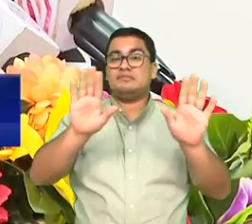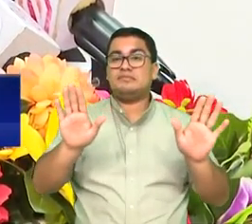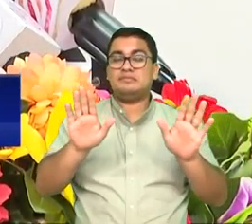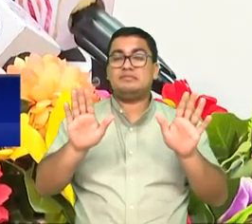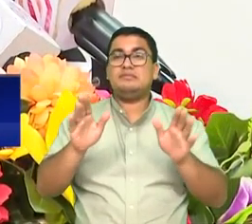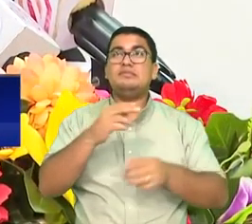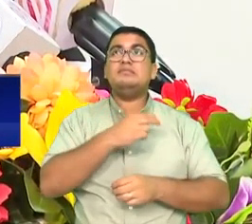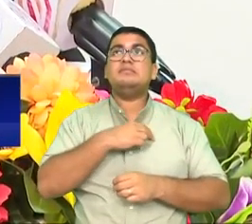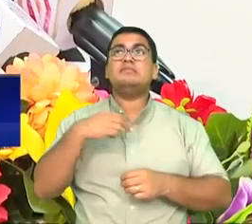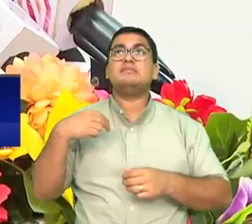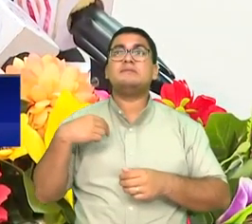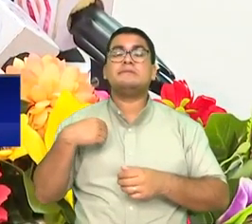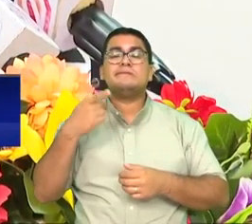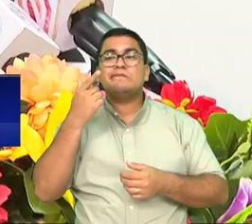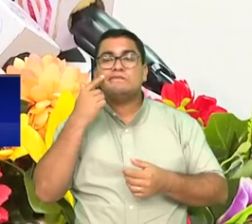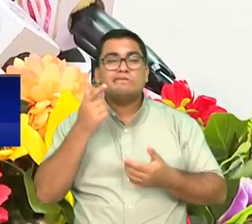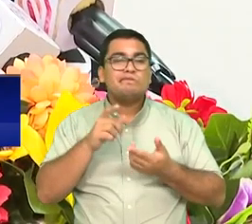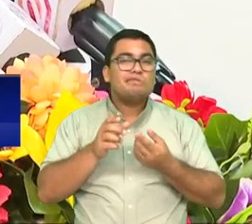hicimos un recuento